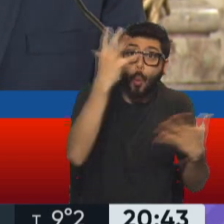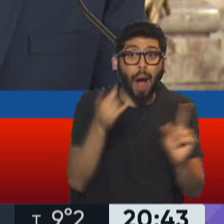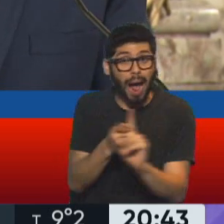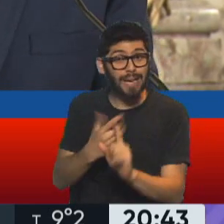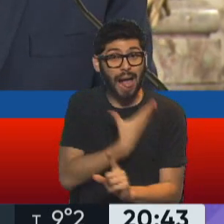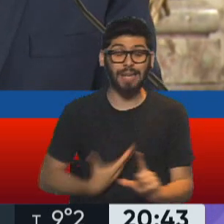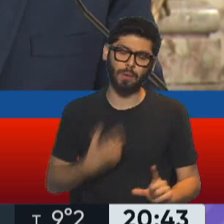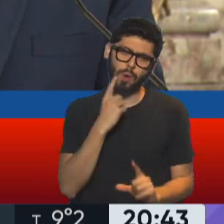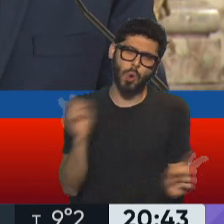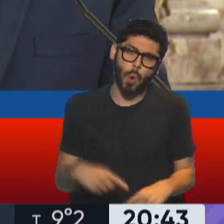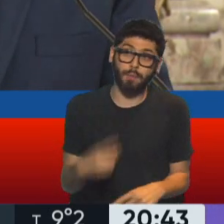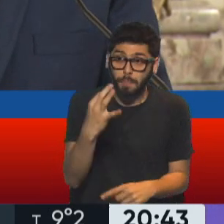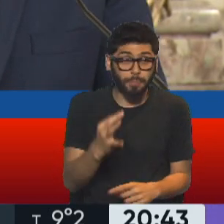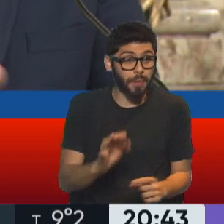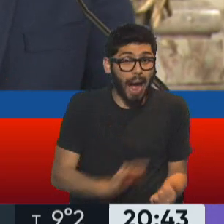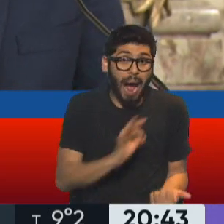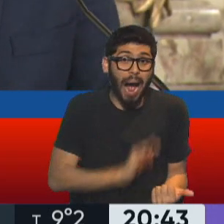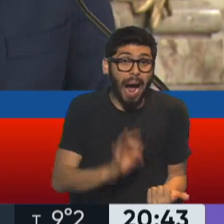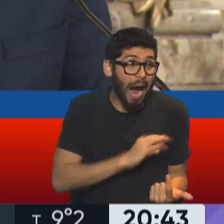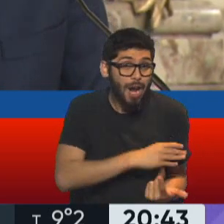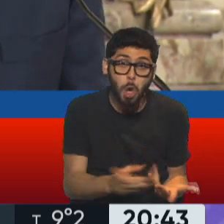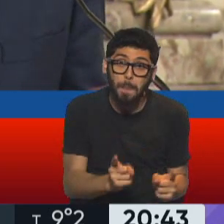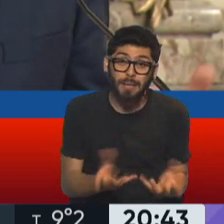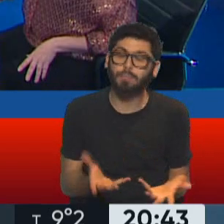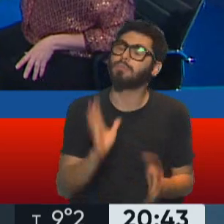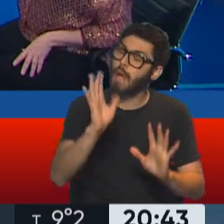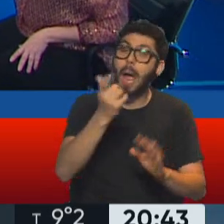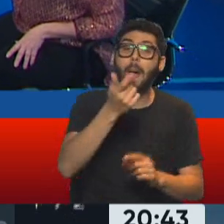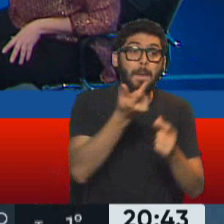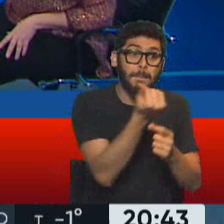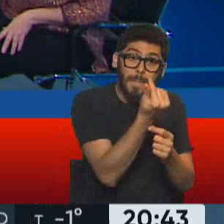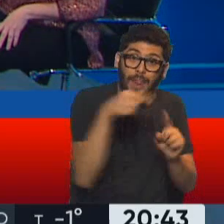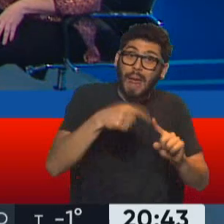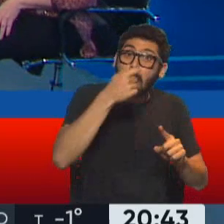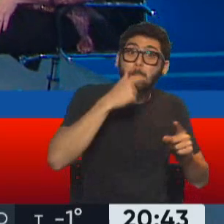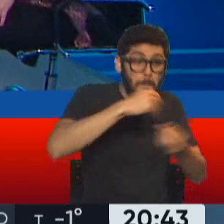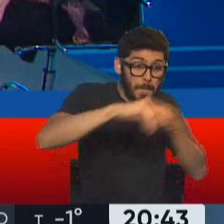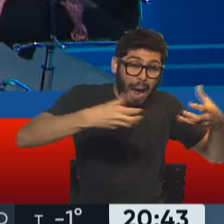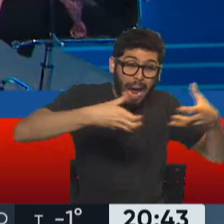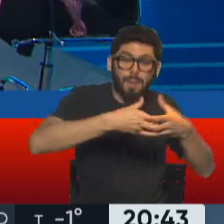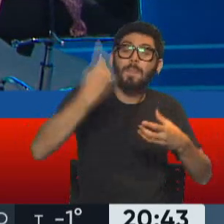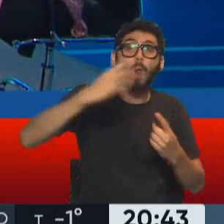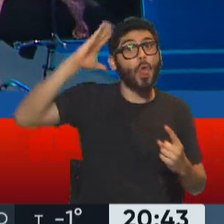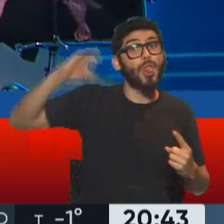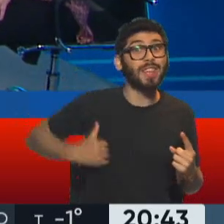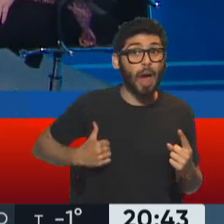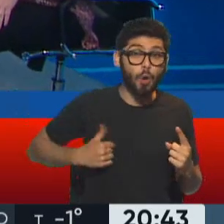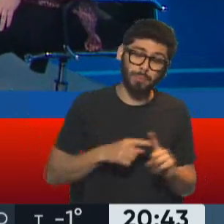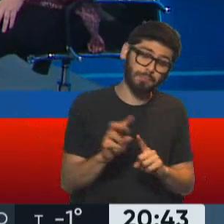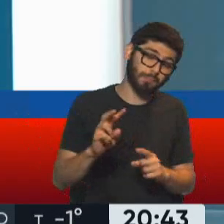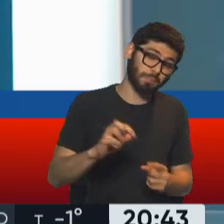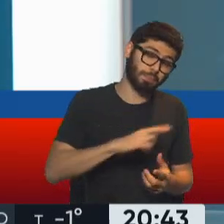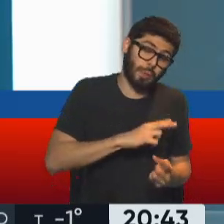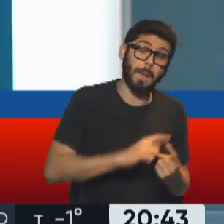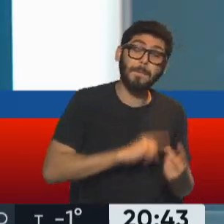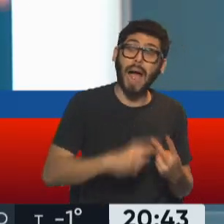hablando de lo mismo hace un montón de años. Toda la plata de los Macri le hicieron primero la dictadura y después siempre con el Estado. La